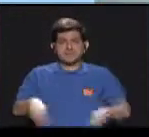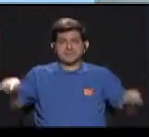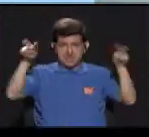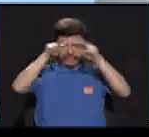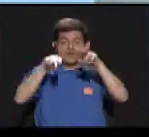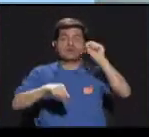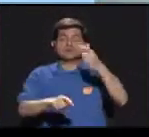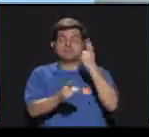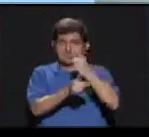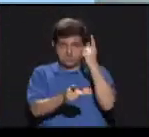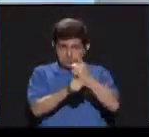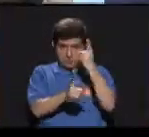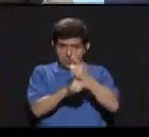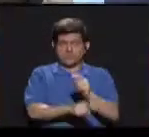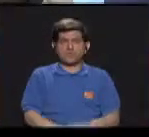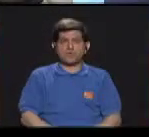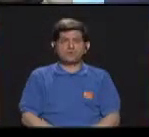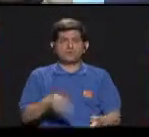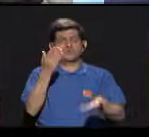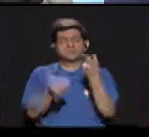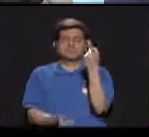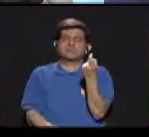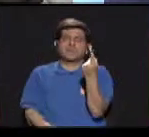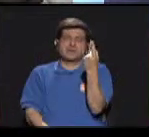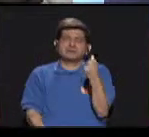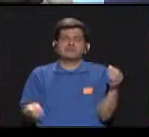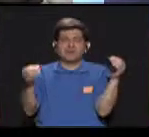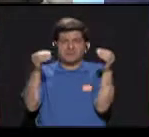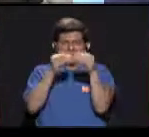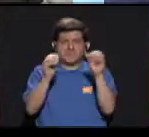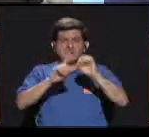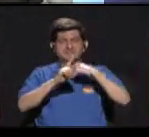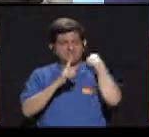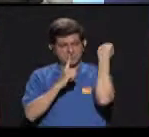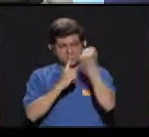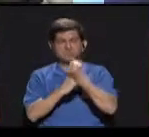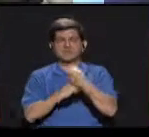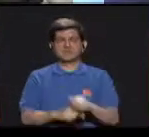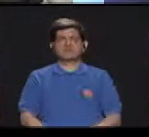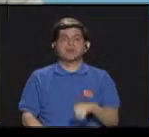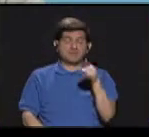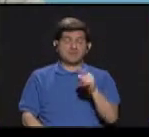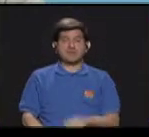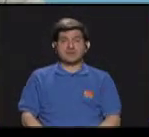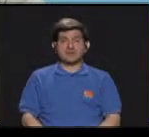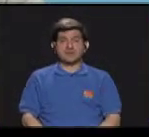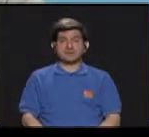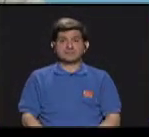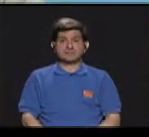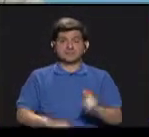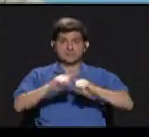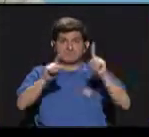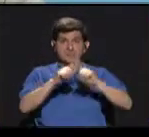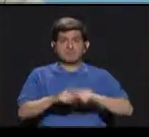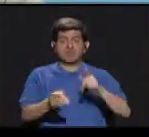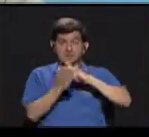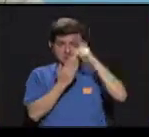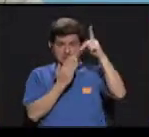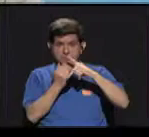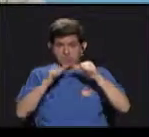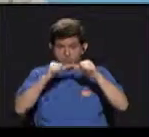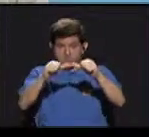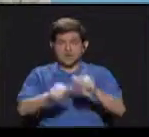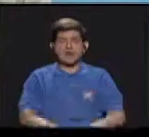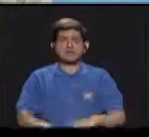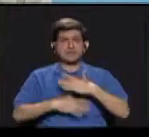los valores. Ciertamente tan echados de menos cada vez más en la sociedad. Y esta serie tuvo una gran aceptación entre el